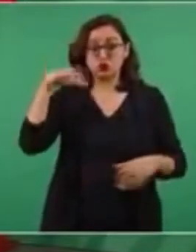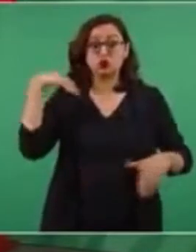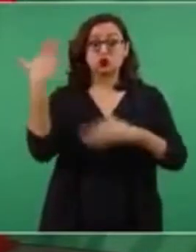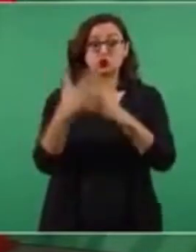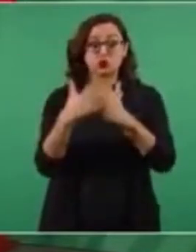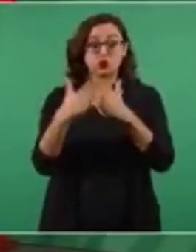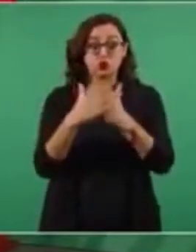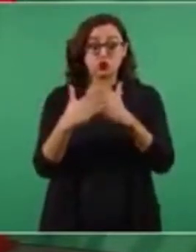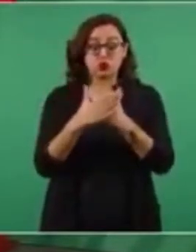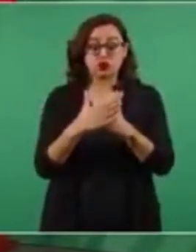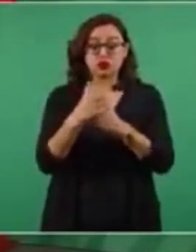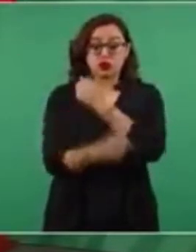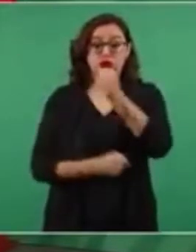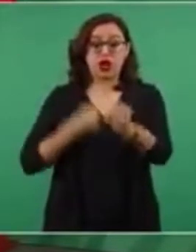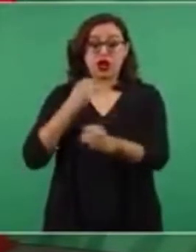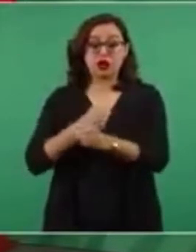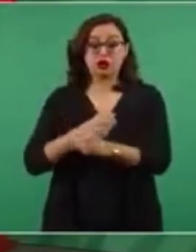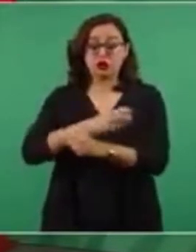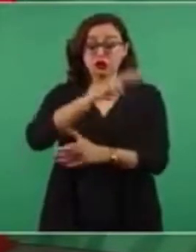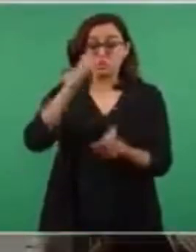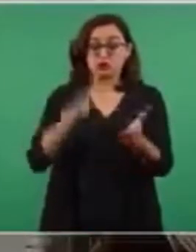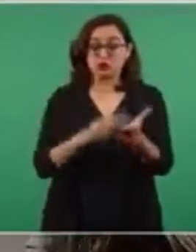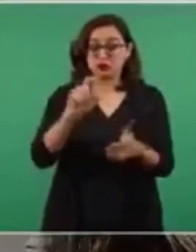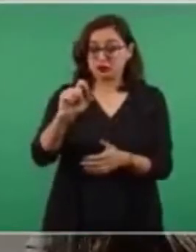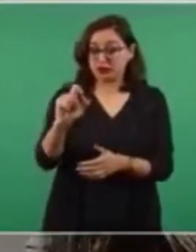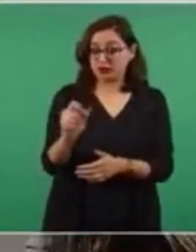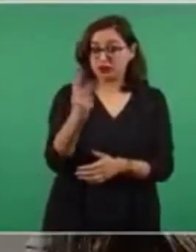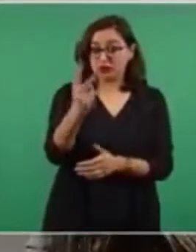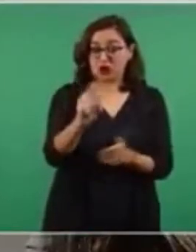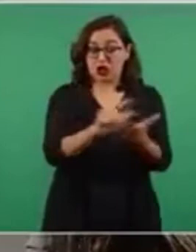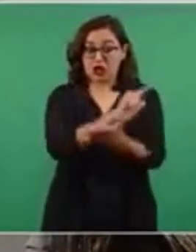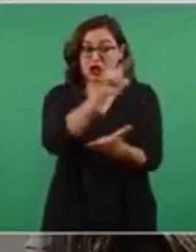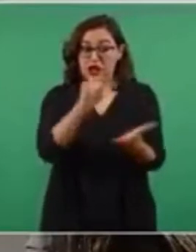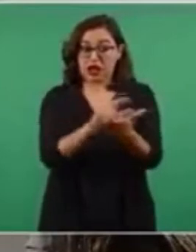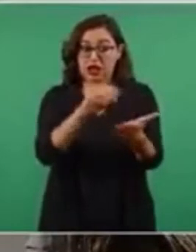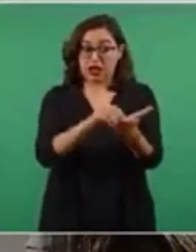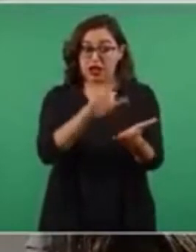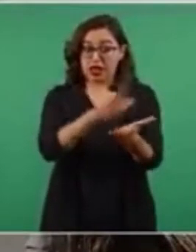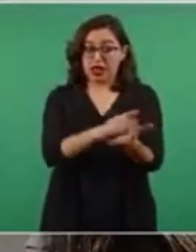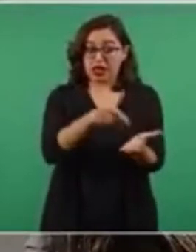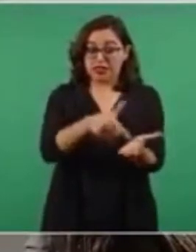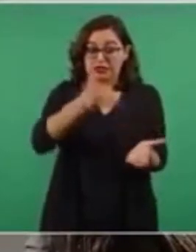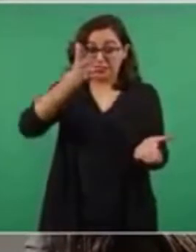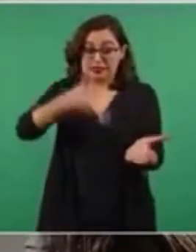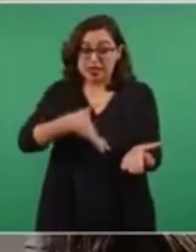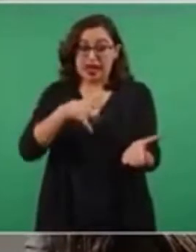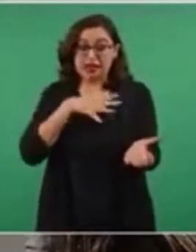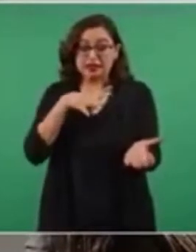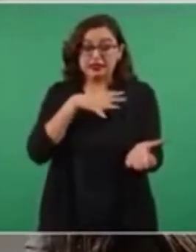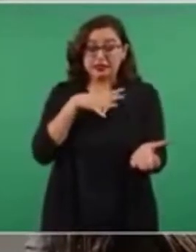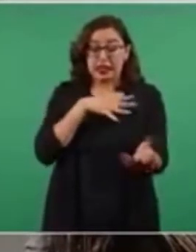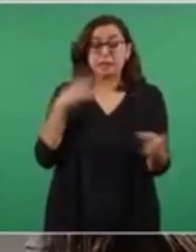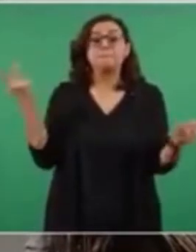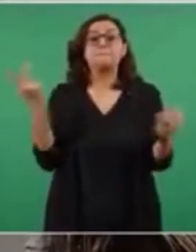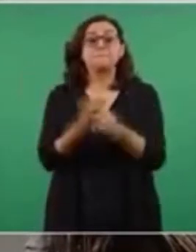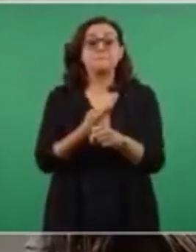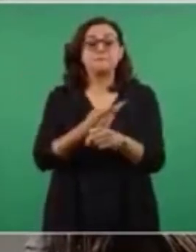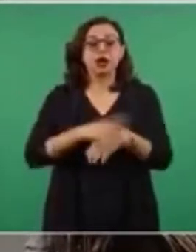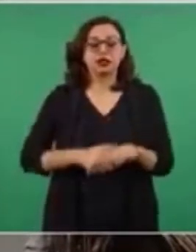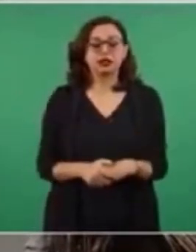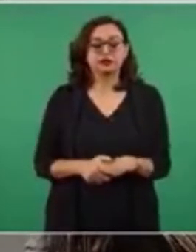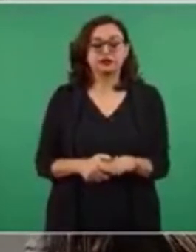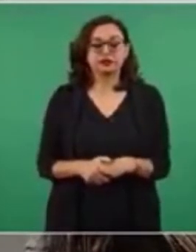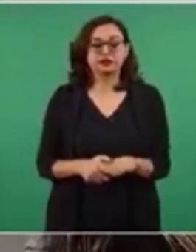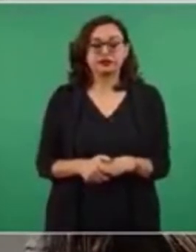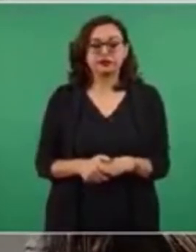22 como está planteado institucionalmente, así está en la ley, así está acordado ya, entonces lo que vamos a